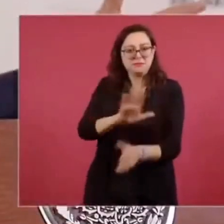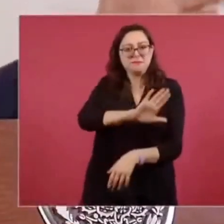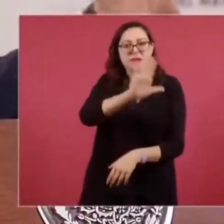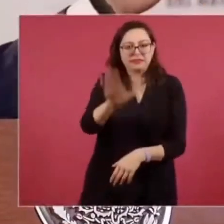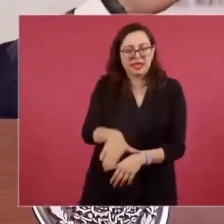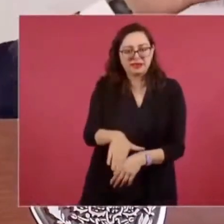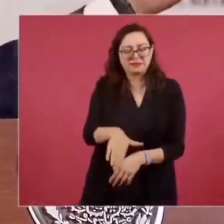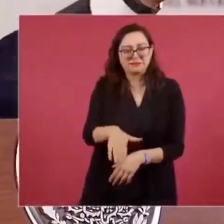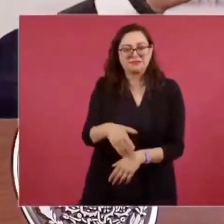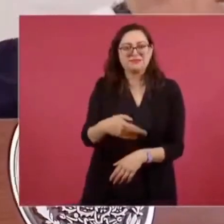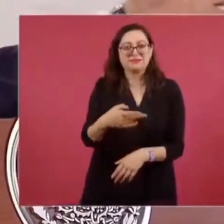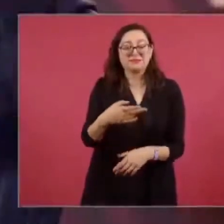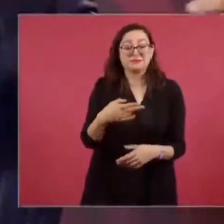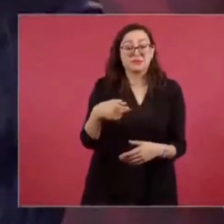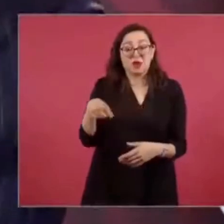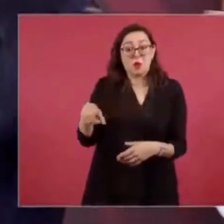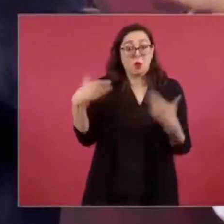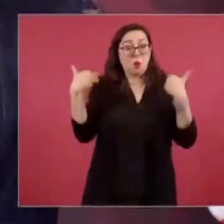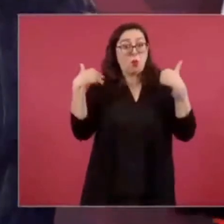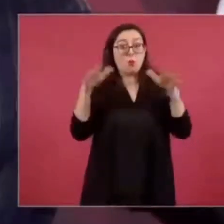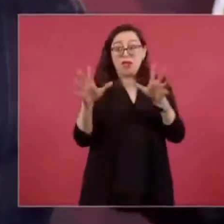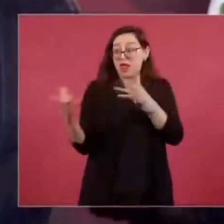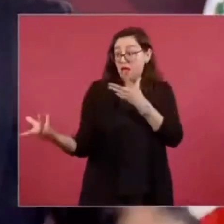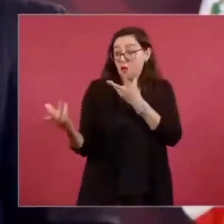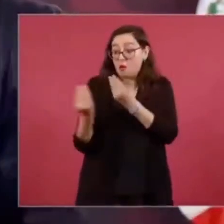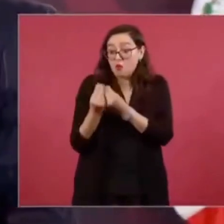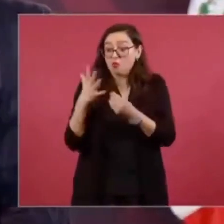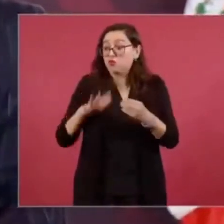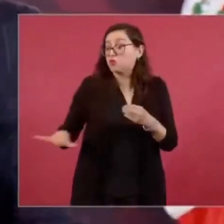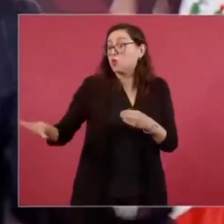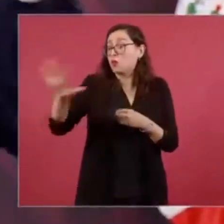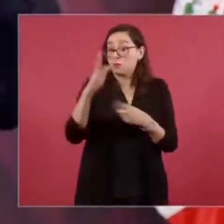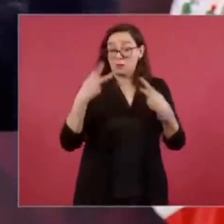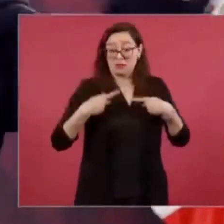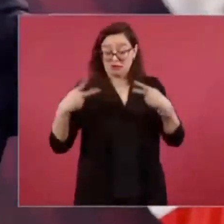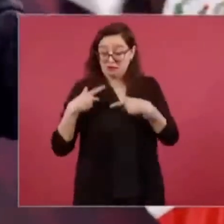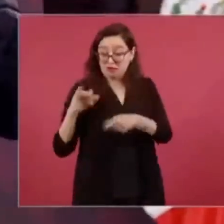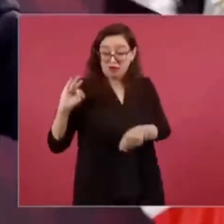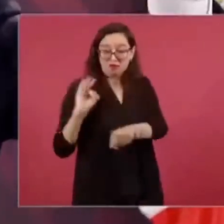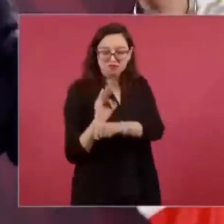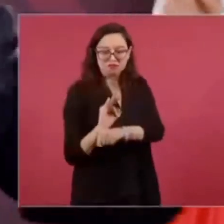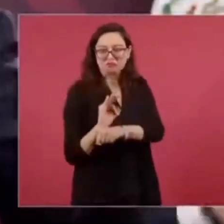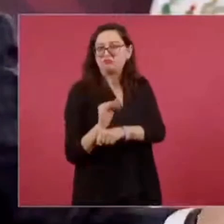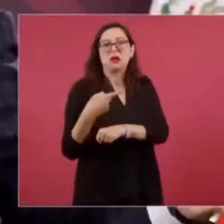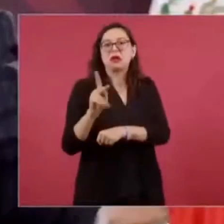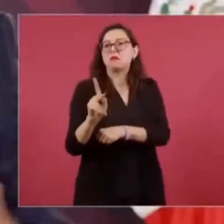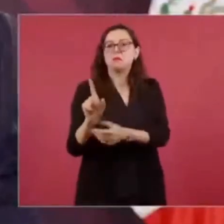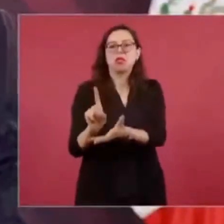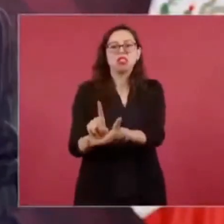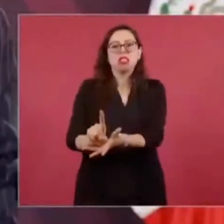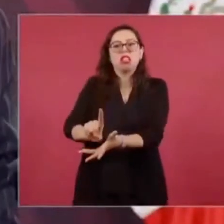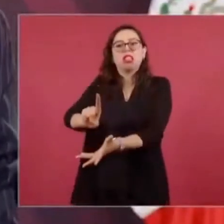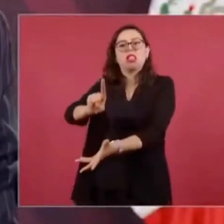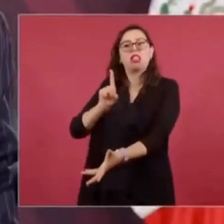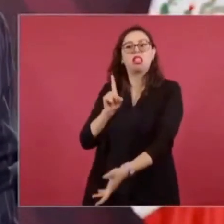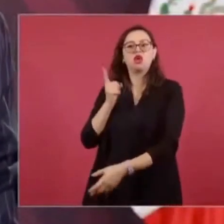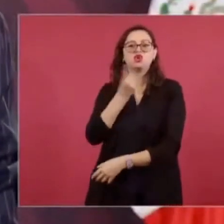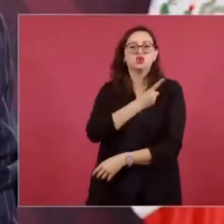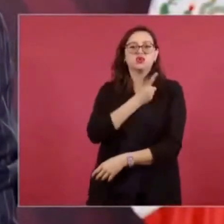Pero se quedó sin base social. ¿Cuál es la lección que nos